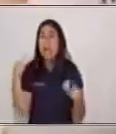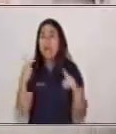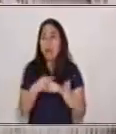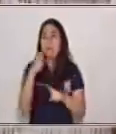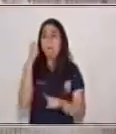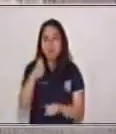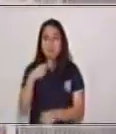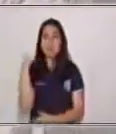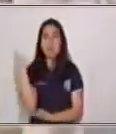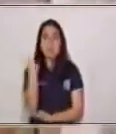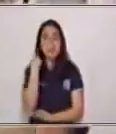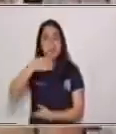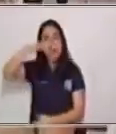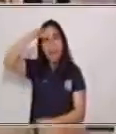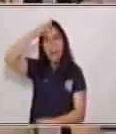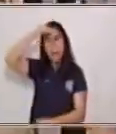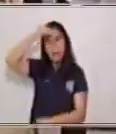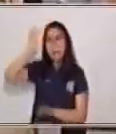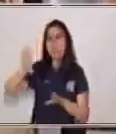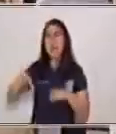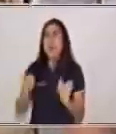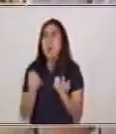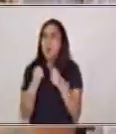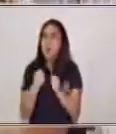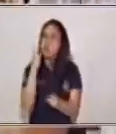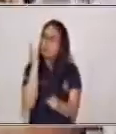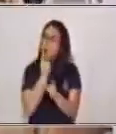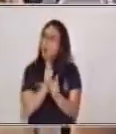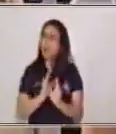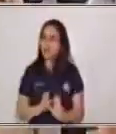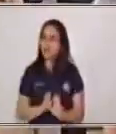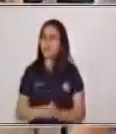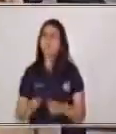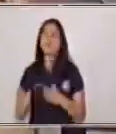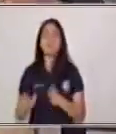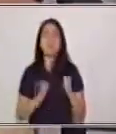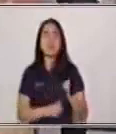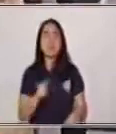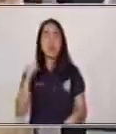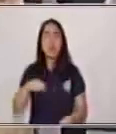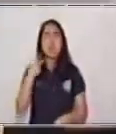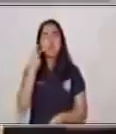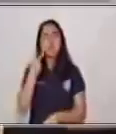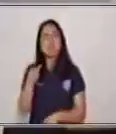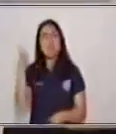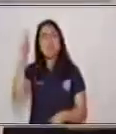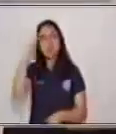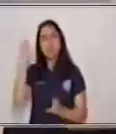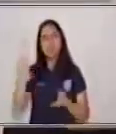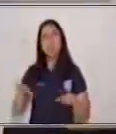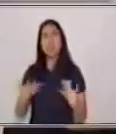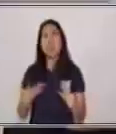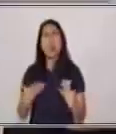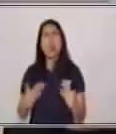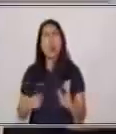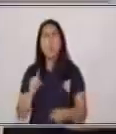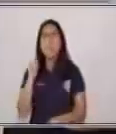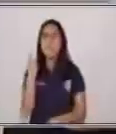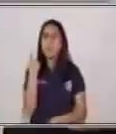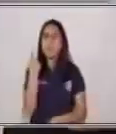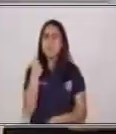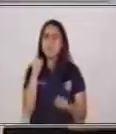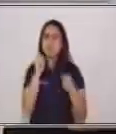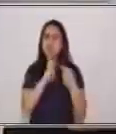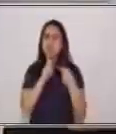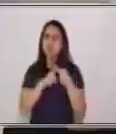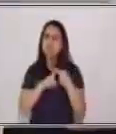para acentuar gráficamente. ¿Cuál vimos que es el primer paso o que te recuerdas que hablamos primero?